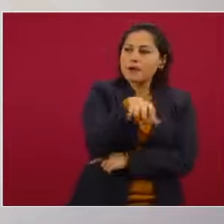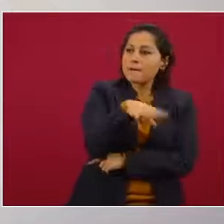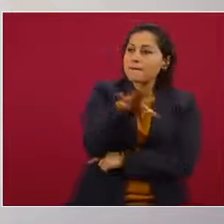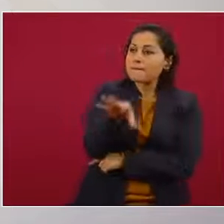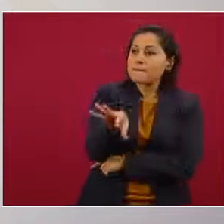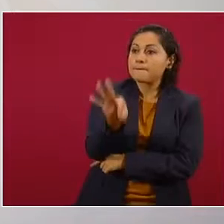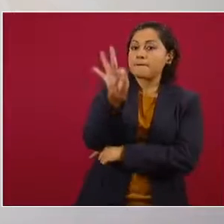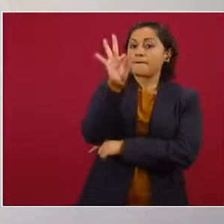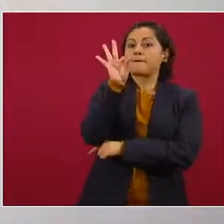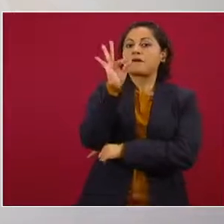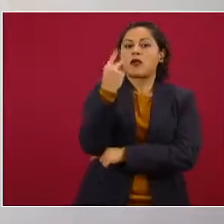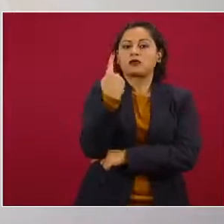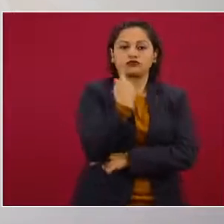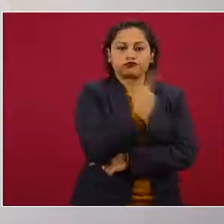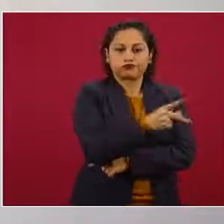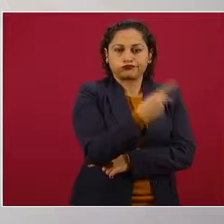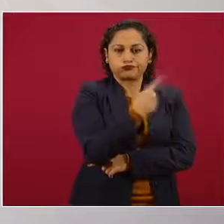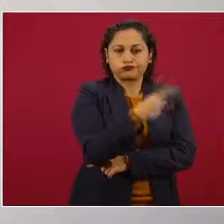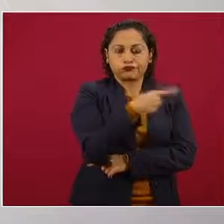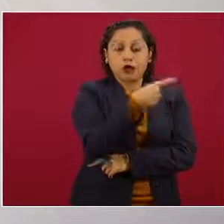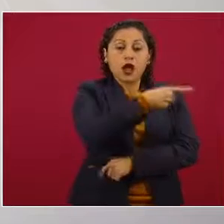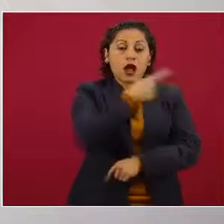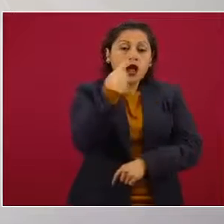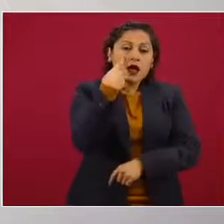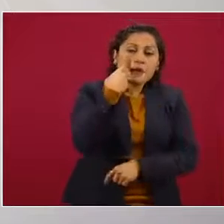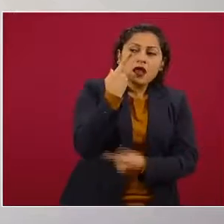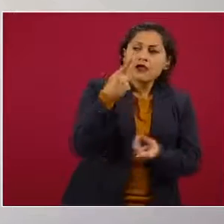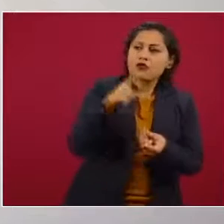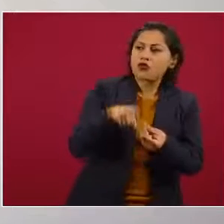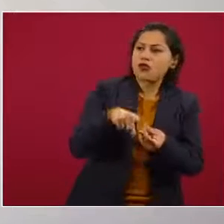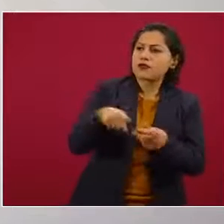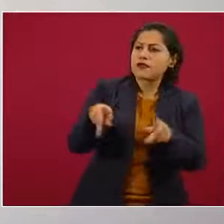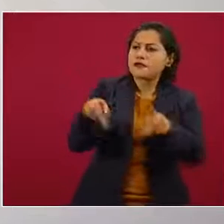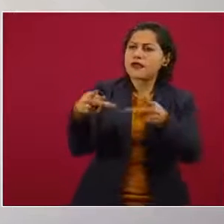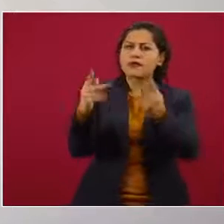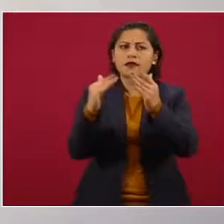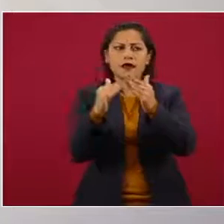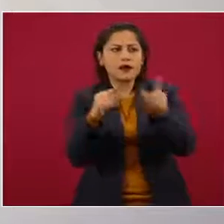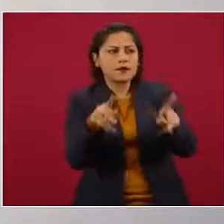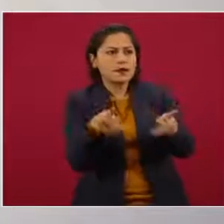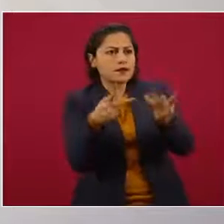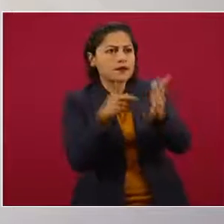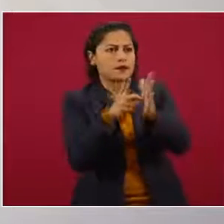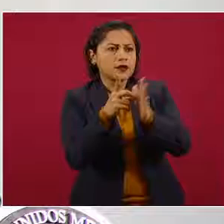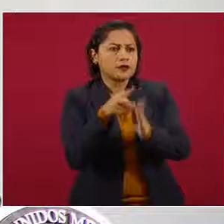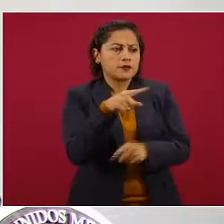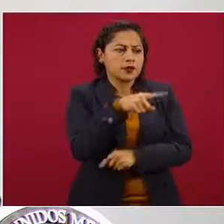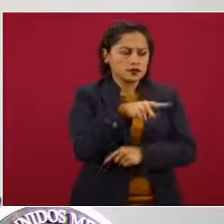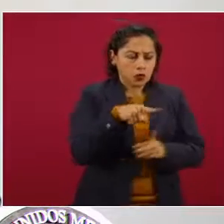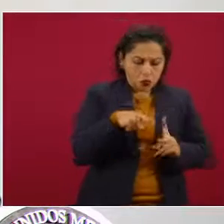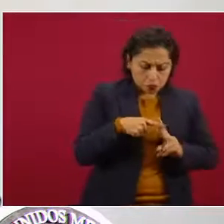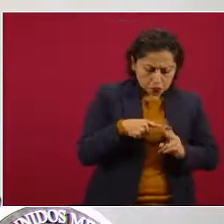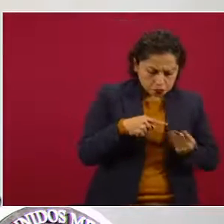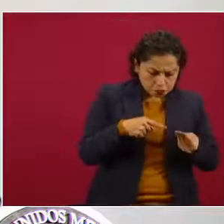están vendiendo departamentos, si le conviene el precio.